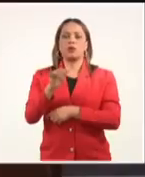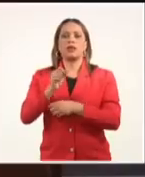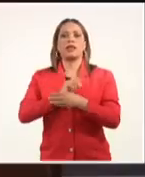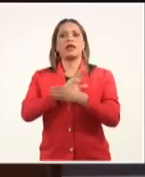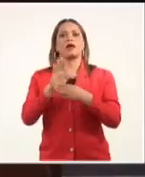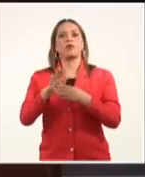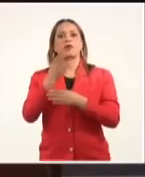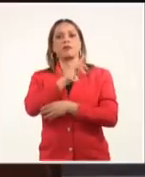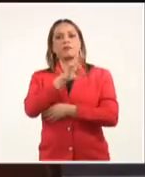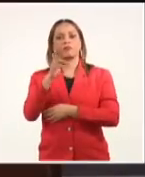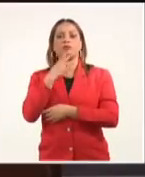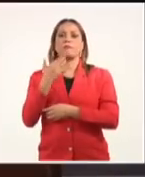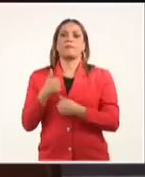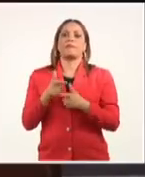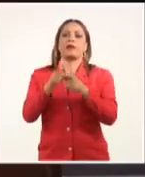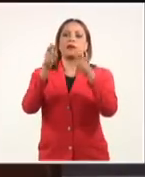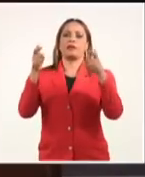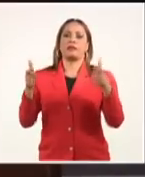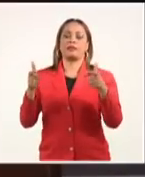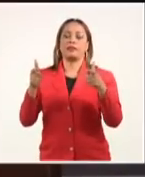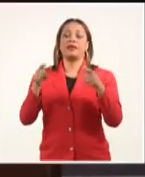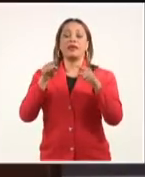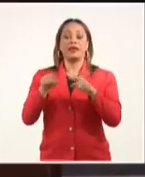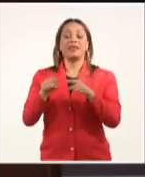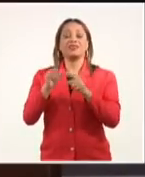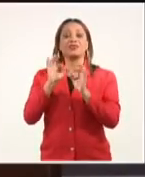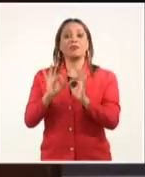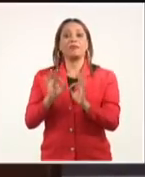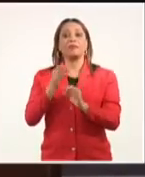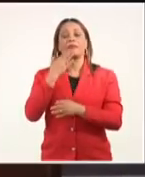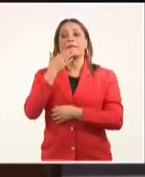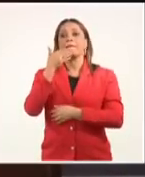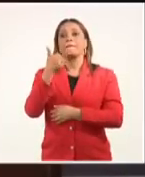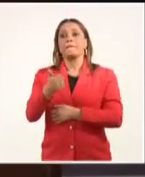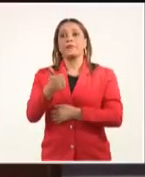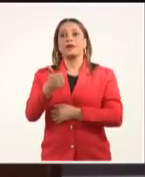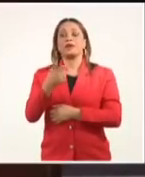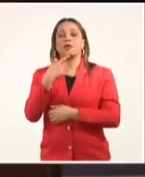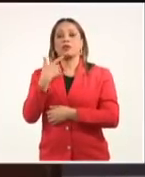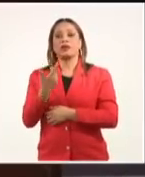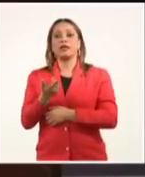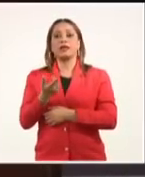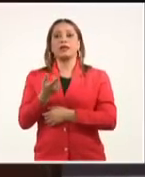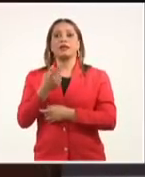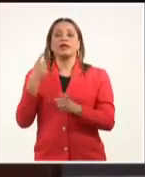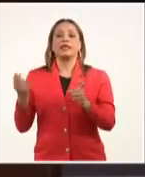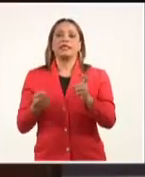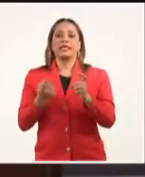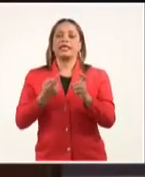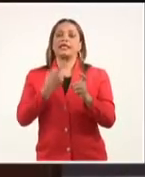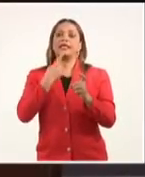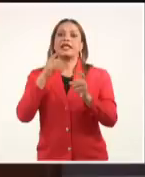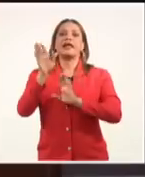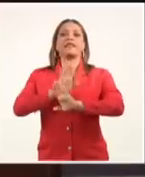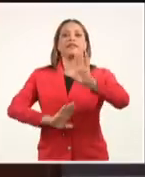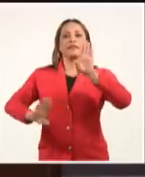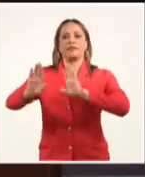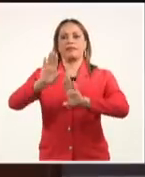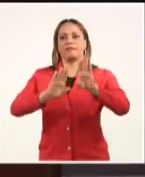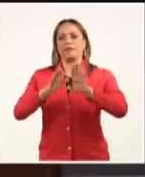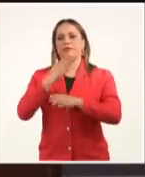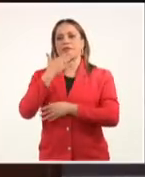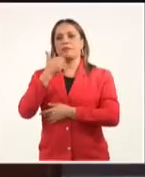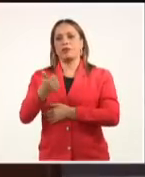revolución, que constituye su mejor e irrebatible defensa ante